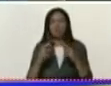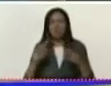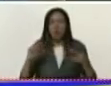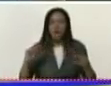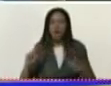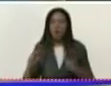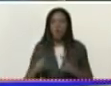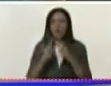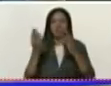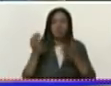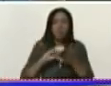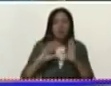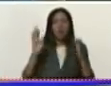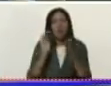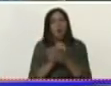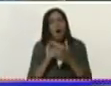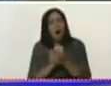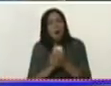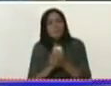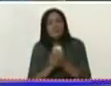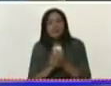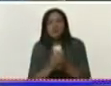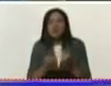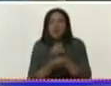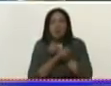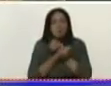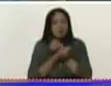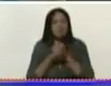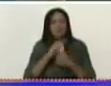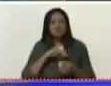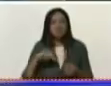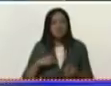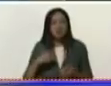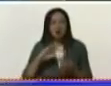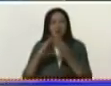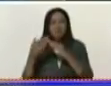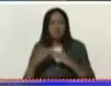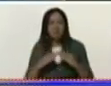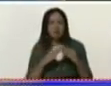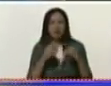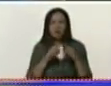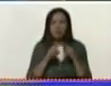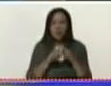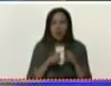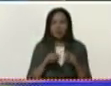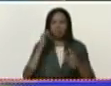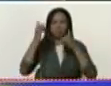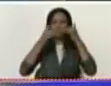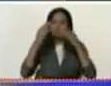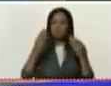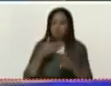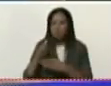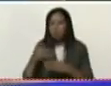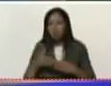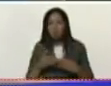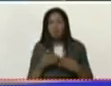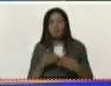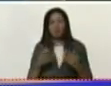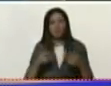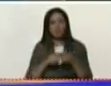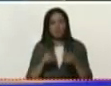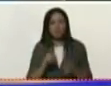con las amistades, con los seres queridos, con la comunidad, la fiesta en comuna, la fiesta en